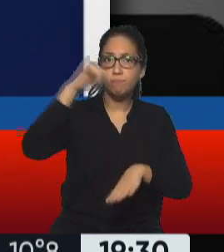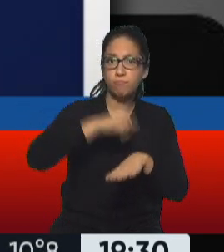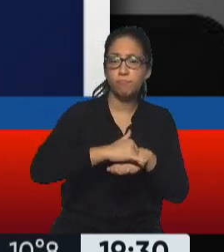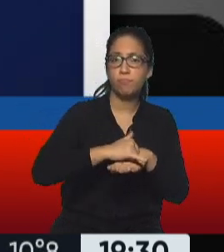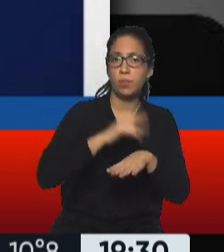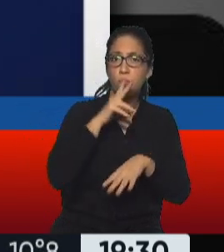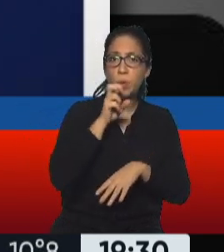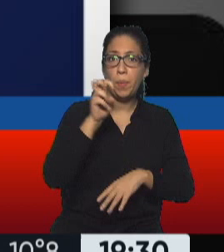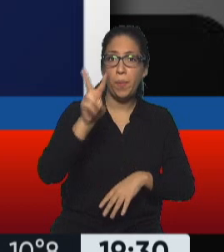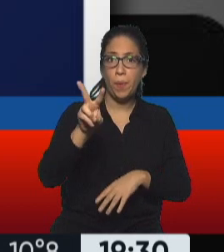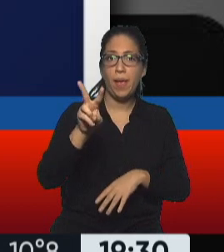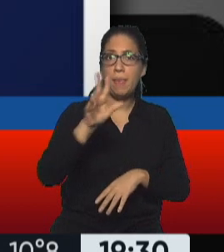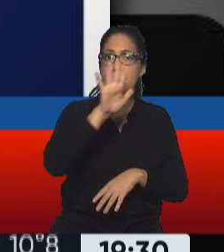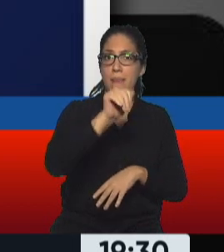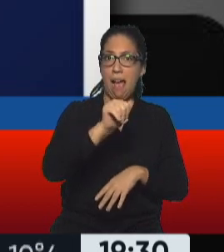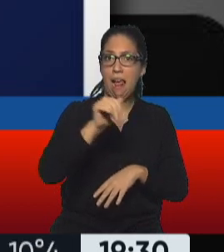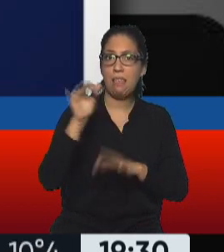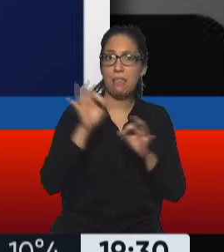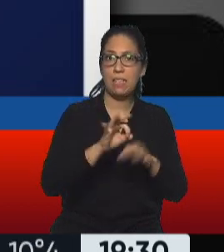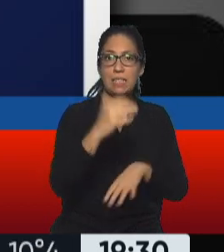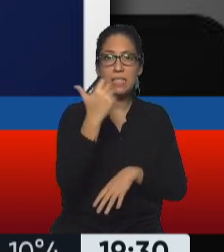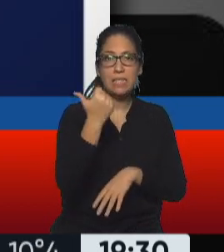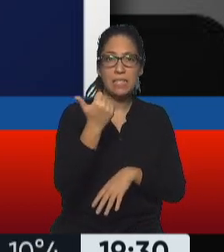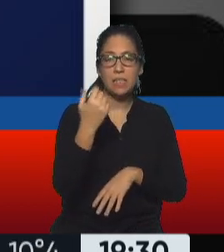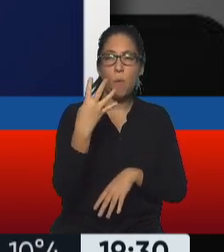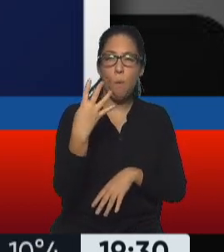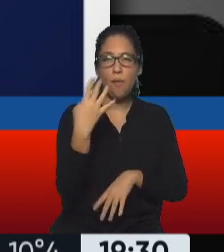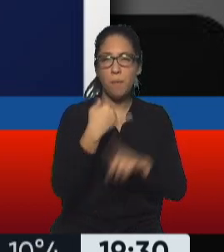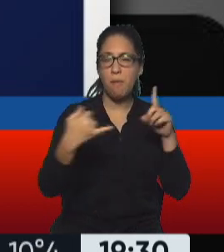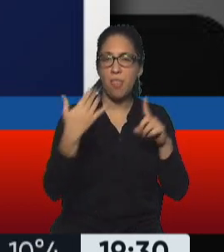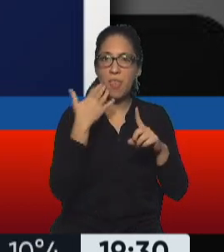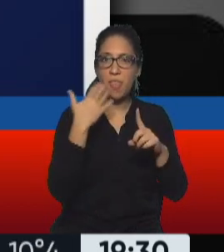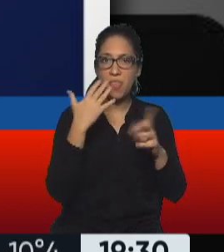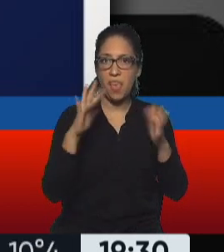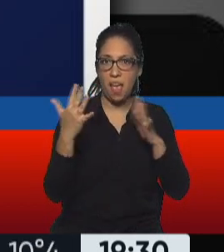V a partir del martes a las 16:30 horas, llegando